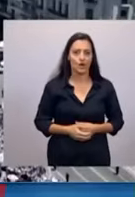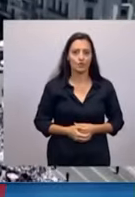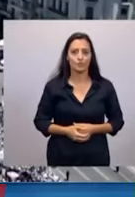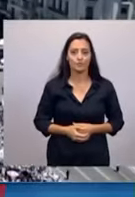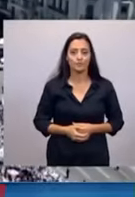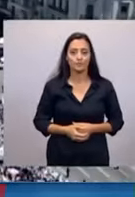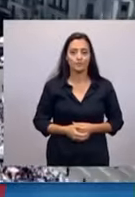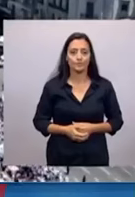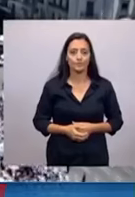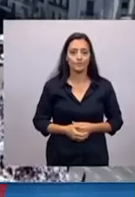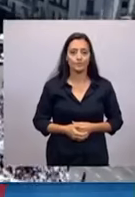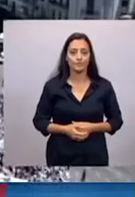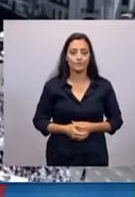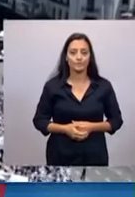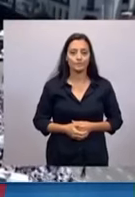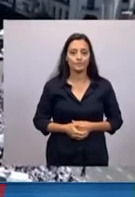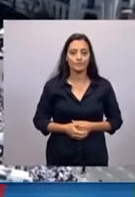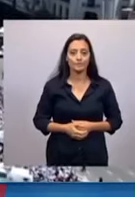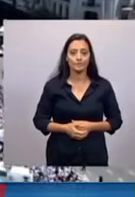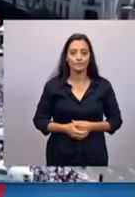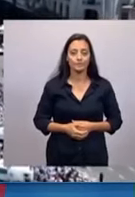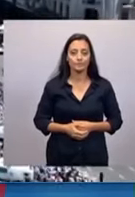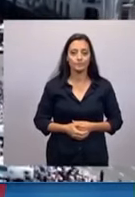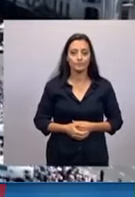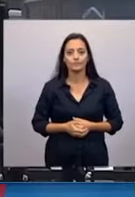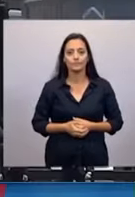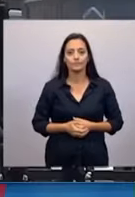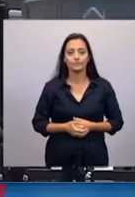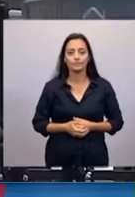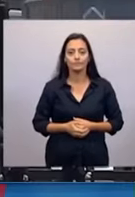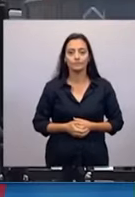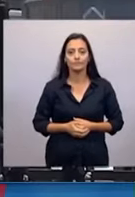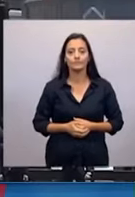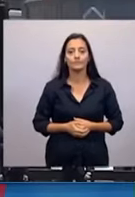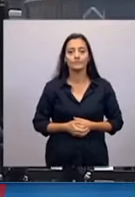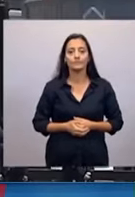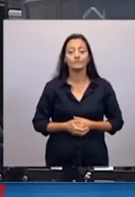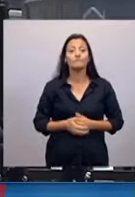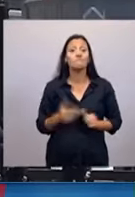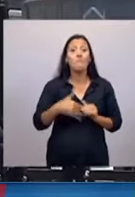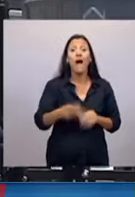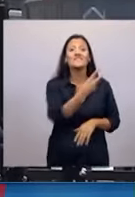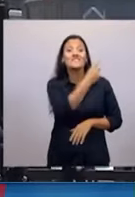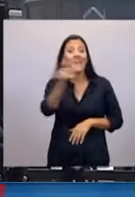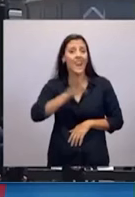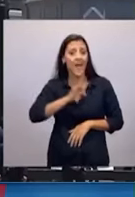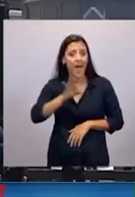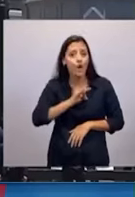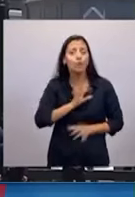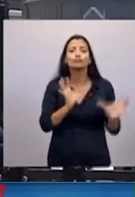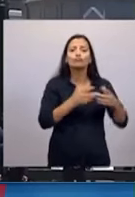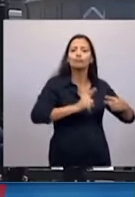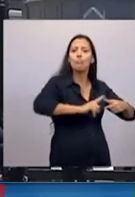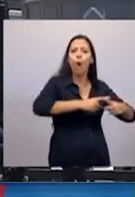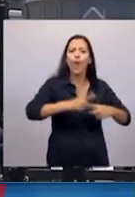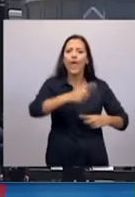Bukele no es tan fácil, no es tan fácil en Argentina. Lo que sí me llama la atención es que Uruguay lo sigue